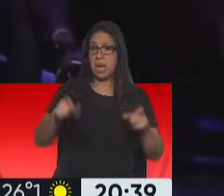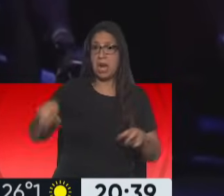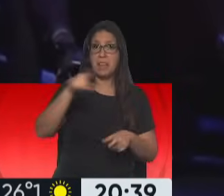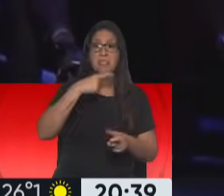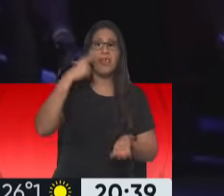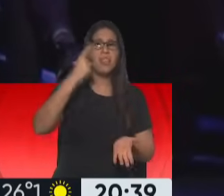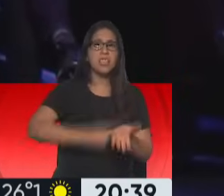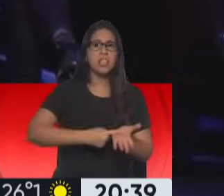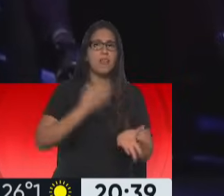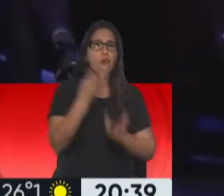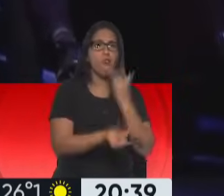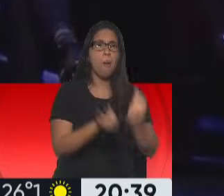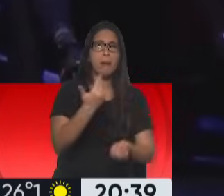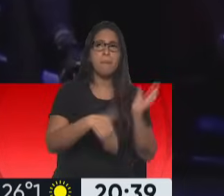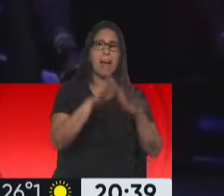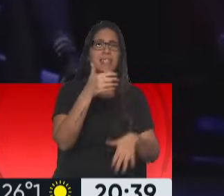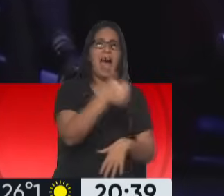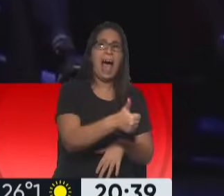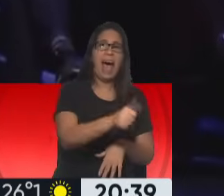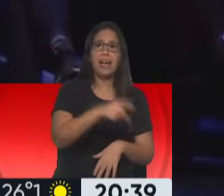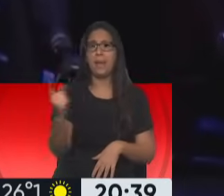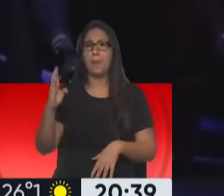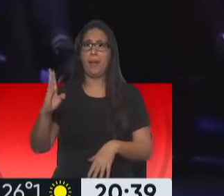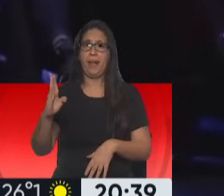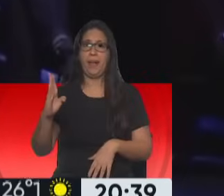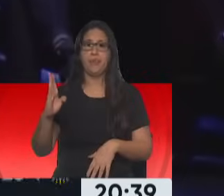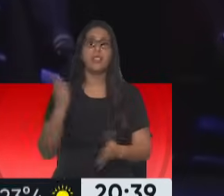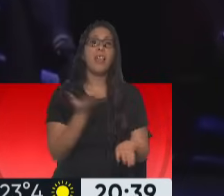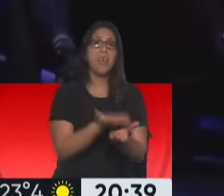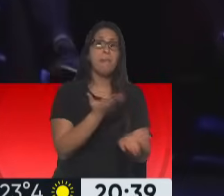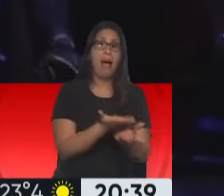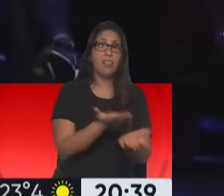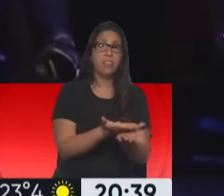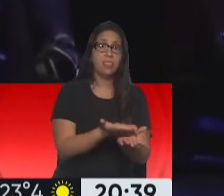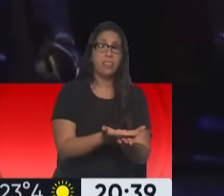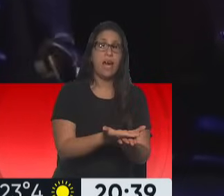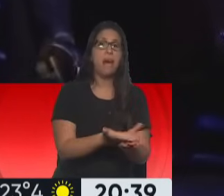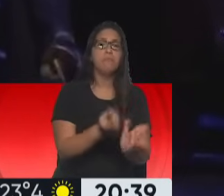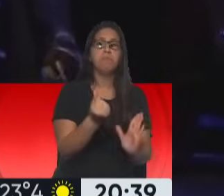más de A que de B? Va a subir la demanda de A, va a subir el